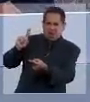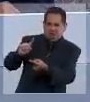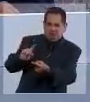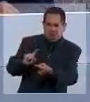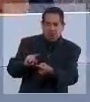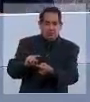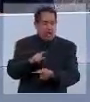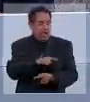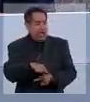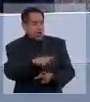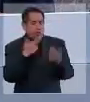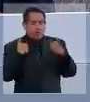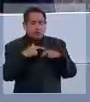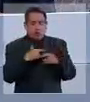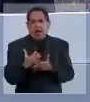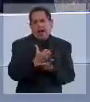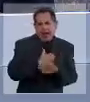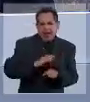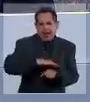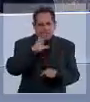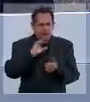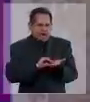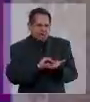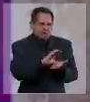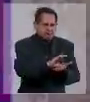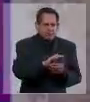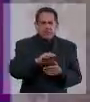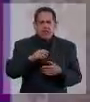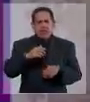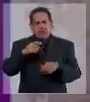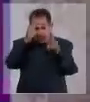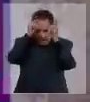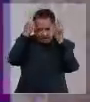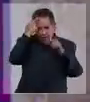más los maestros, las enfermeras, los médicos.